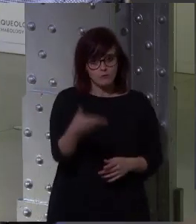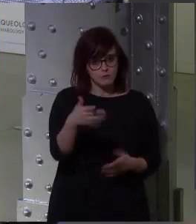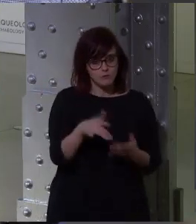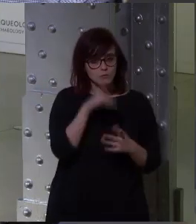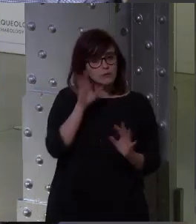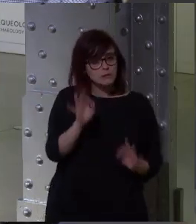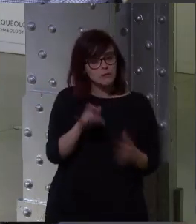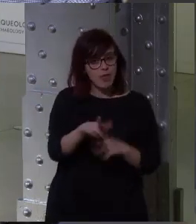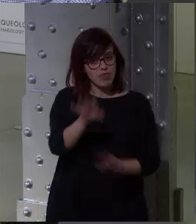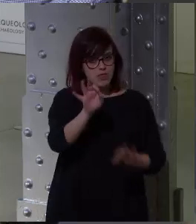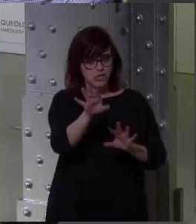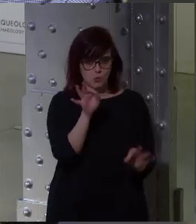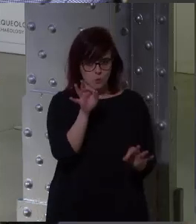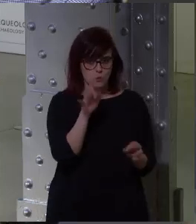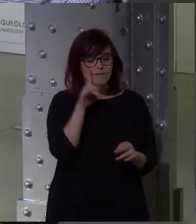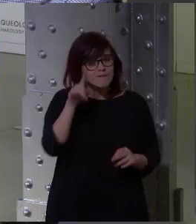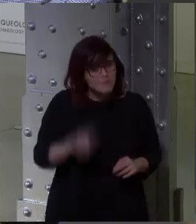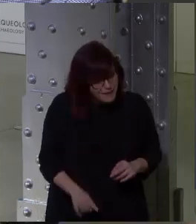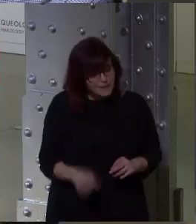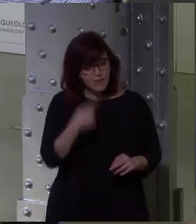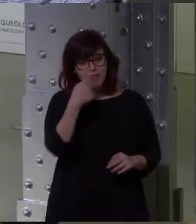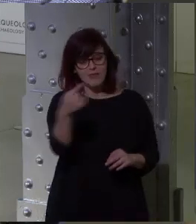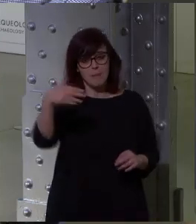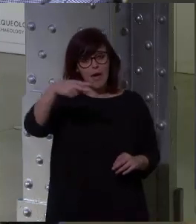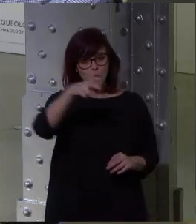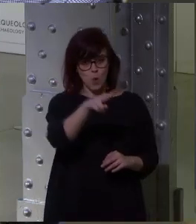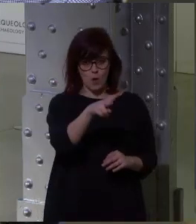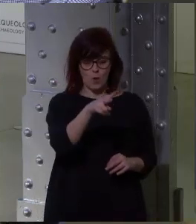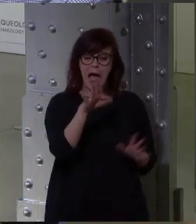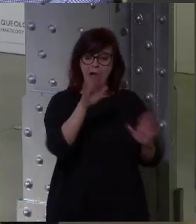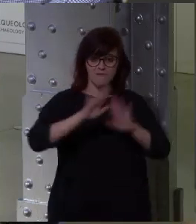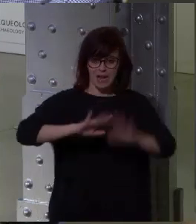tomar decisiones, pero también, como decía Manu al final,